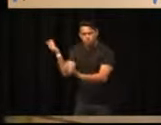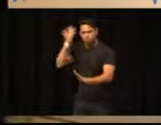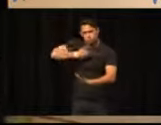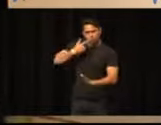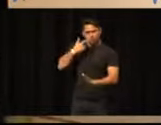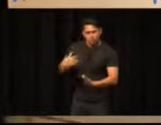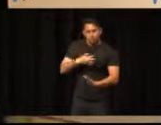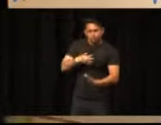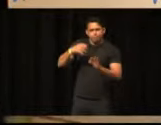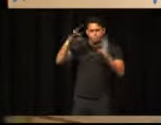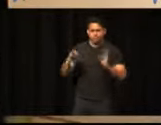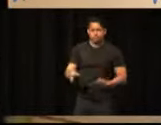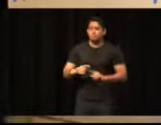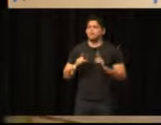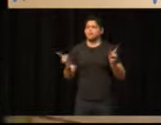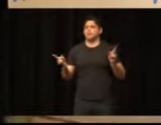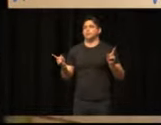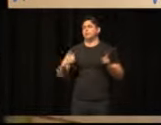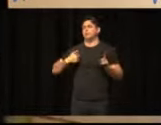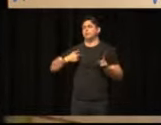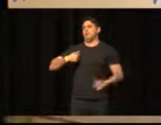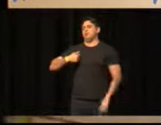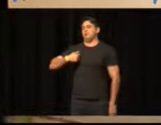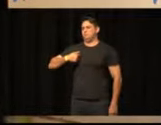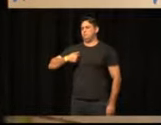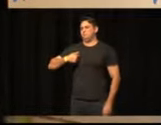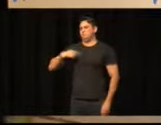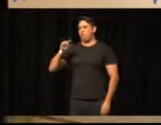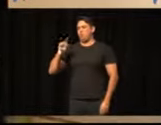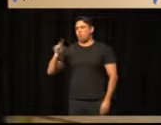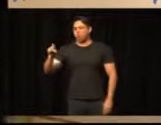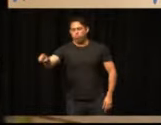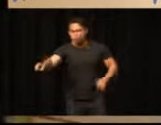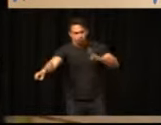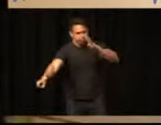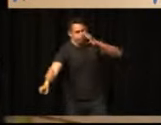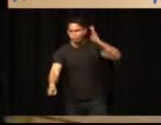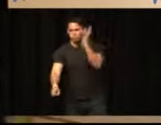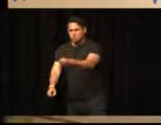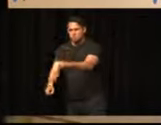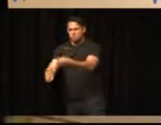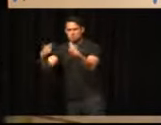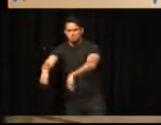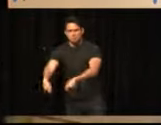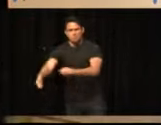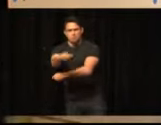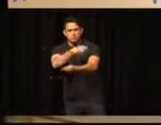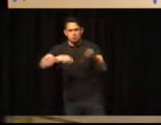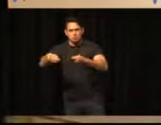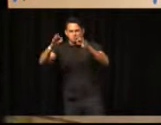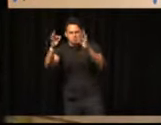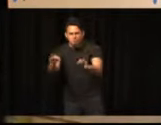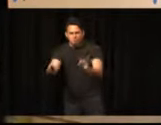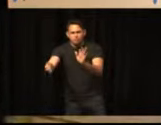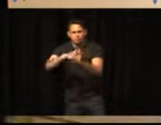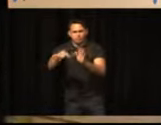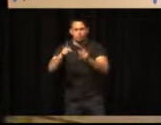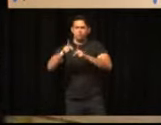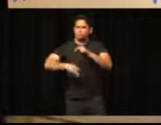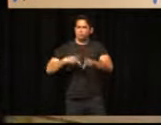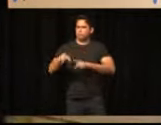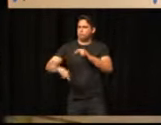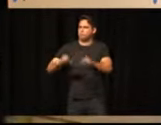pero también soy crítico de incorporar criterios de mercado en las